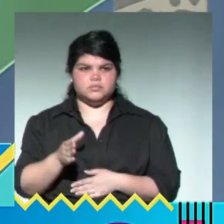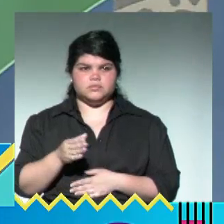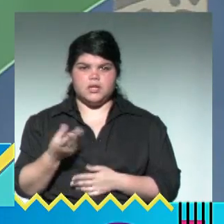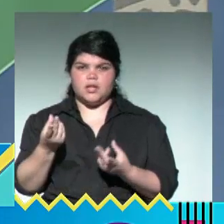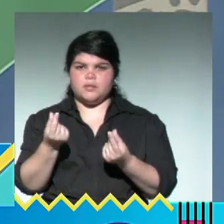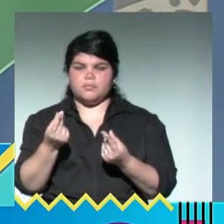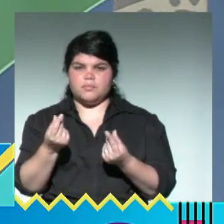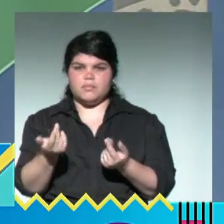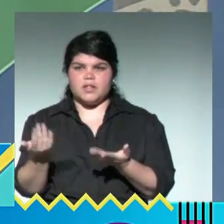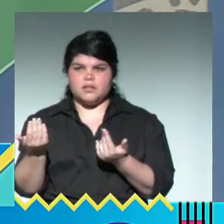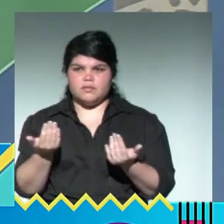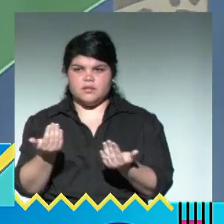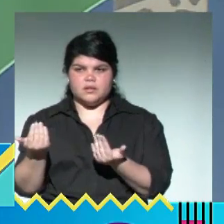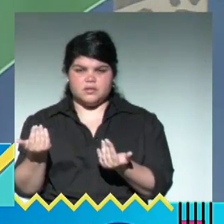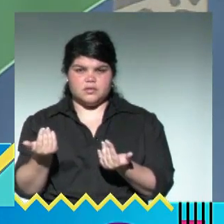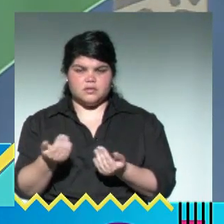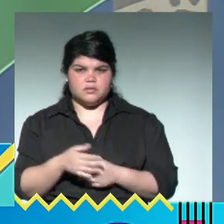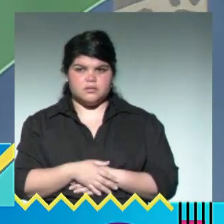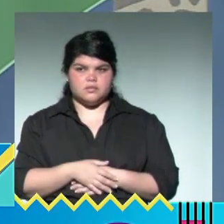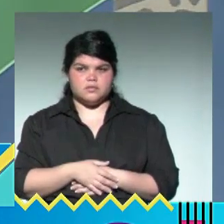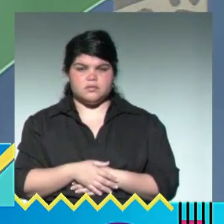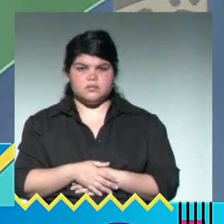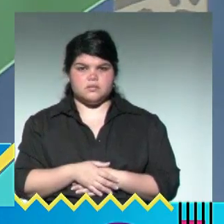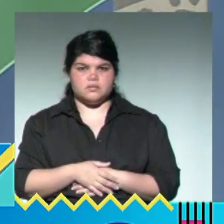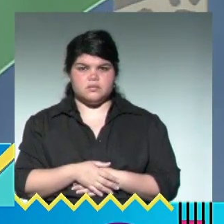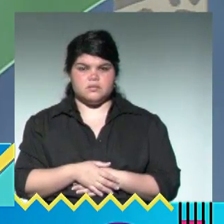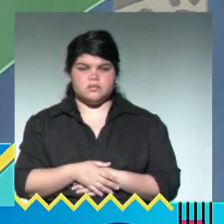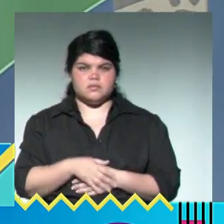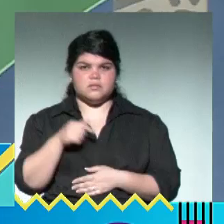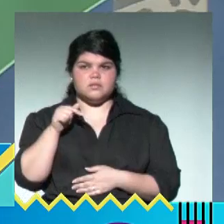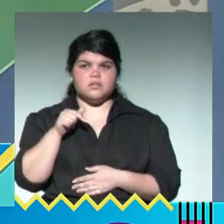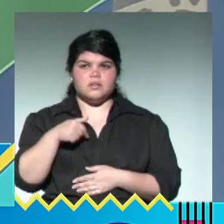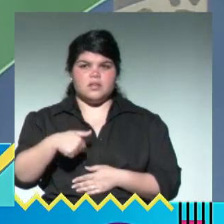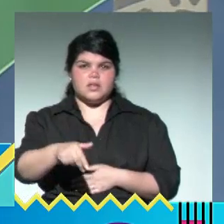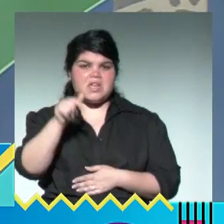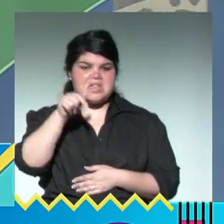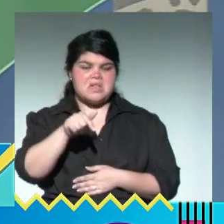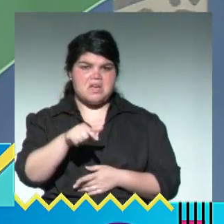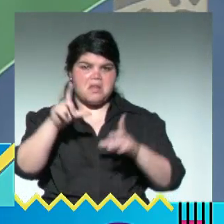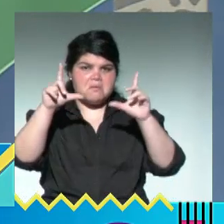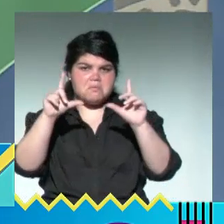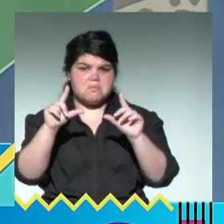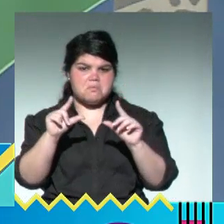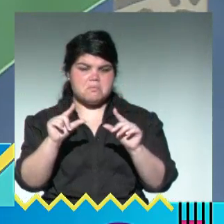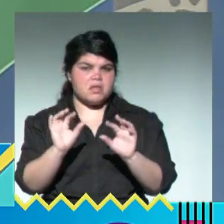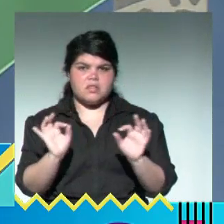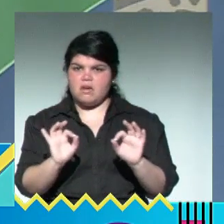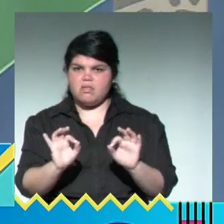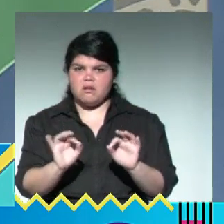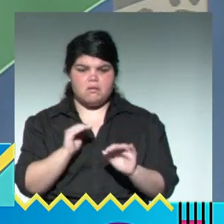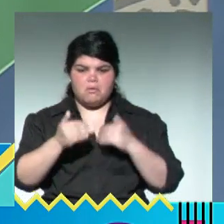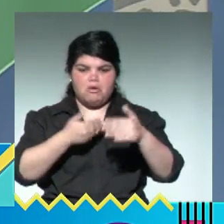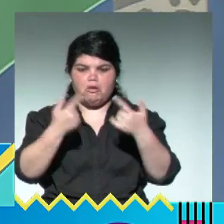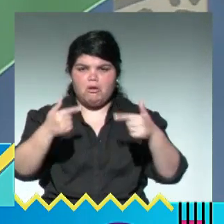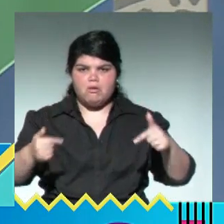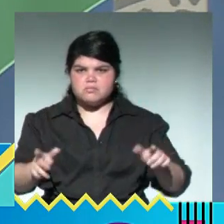6 puntos del Producto Bruto, y no hizo absolutamente nada por bajarlo. Cuando todos los que